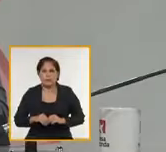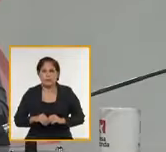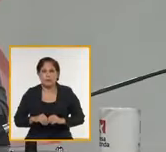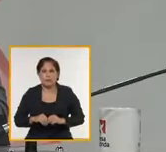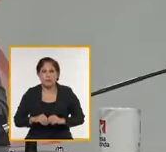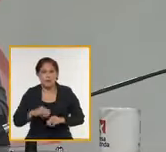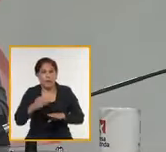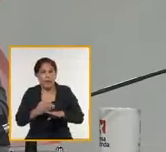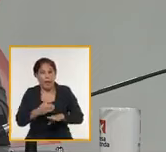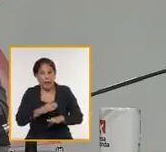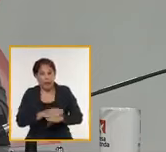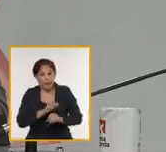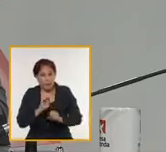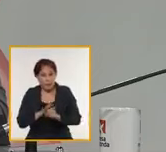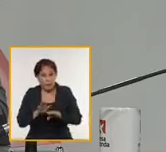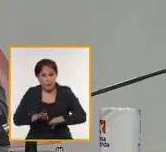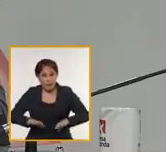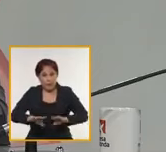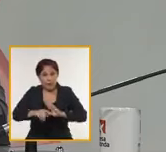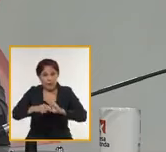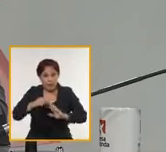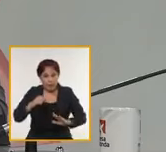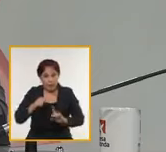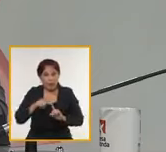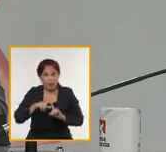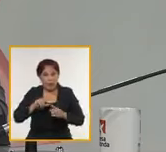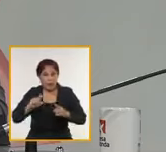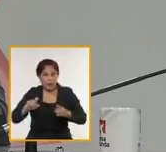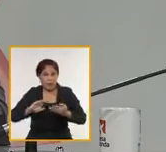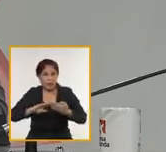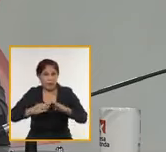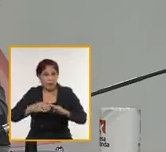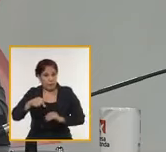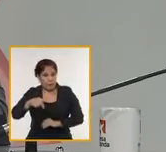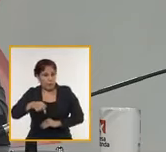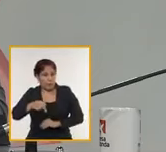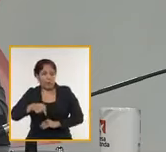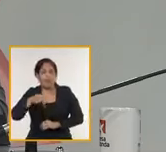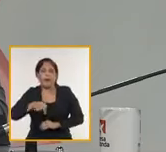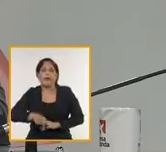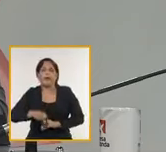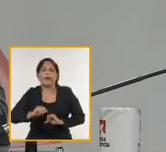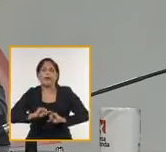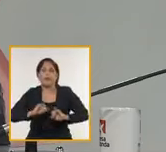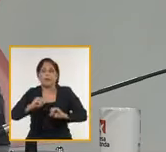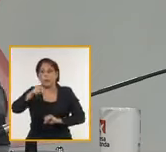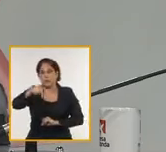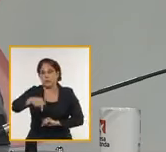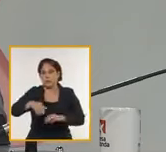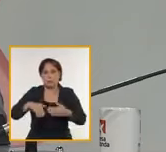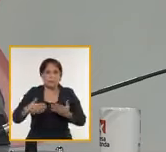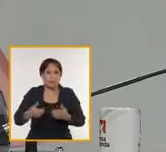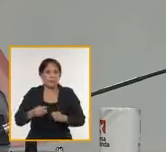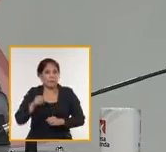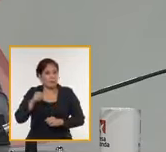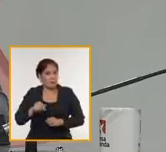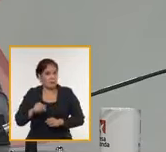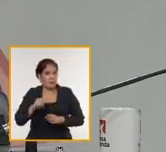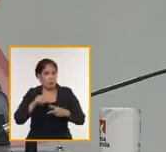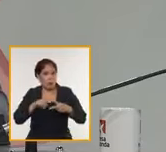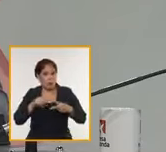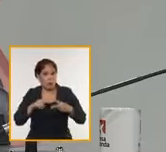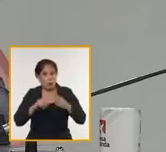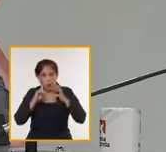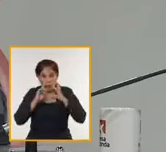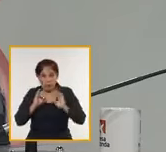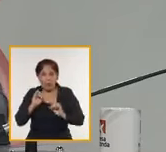Pero antes de comenzar, de entrar al debate en uno de estos temas, vamos a nuestra habitual sección, la noticia del día. En esta ocasión tenemos dos noticias del